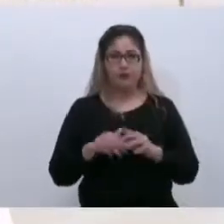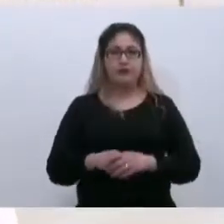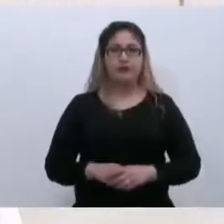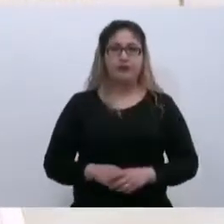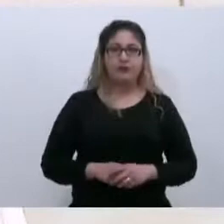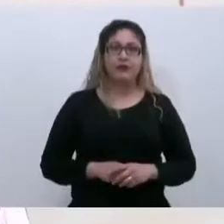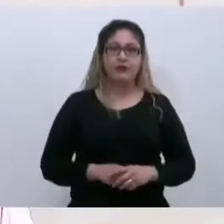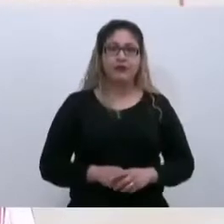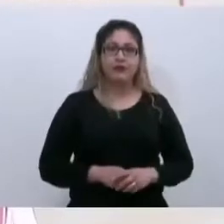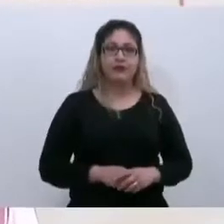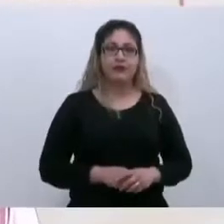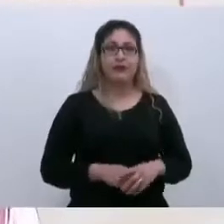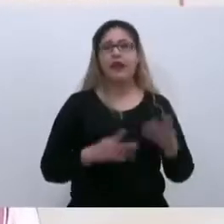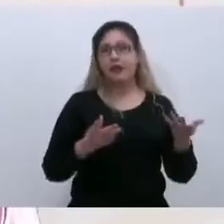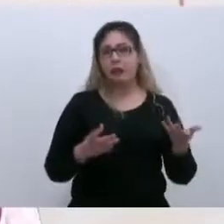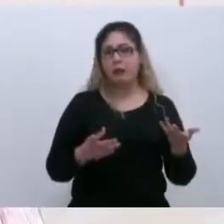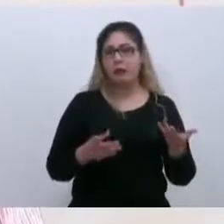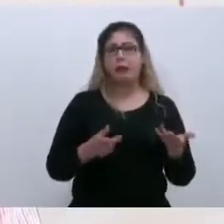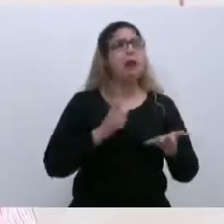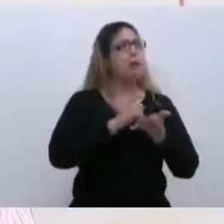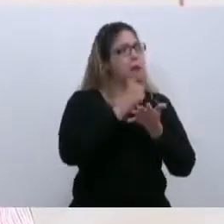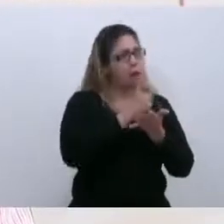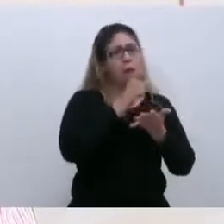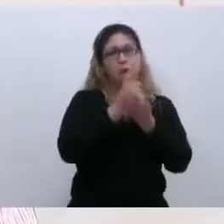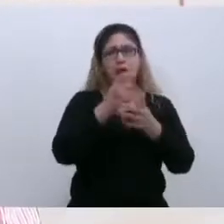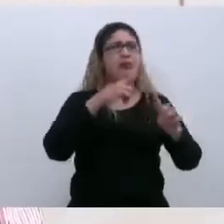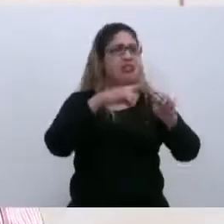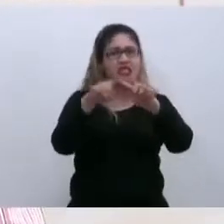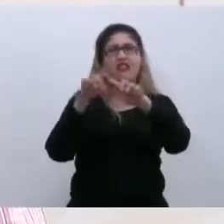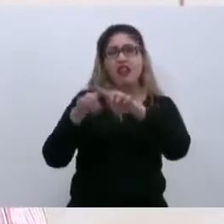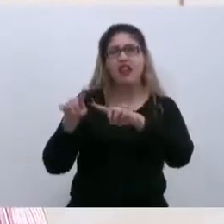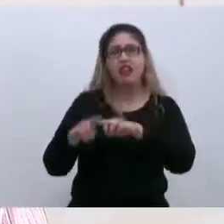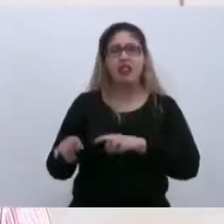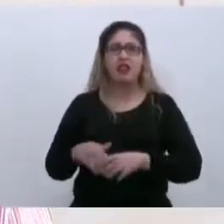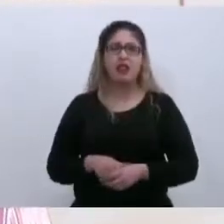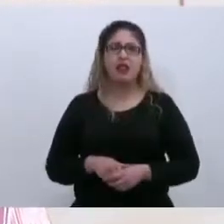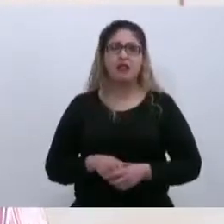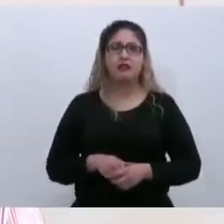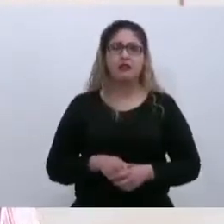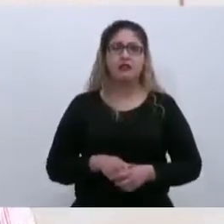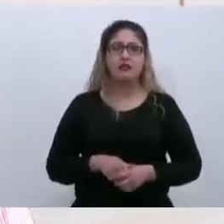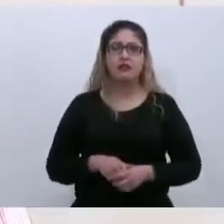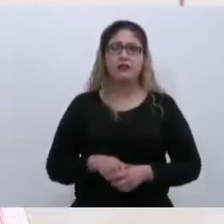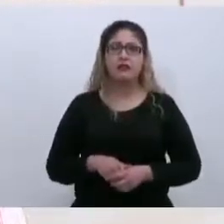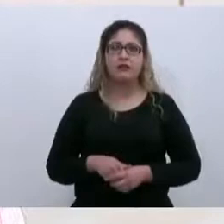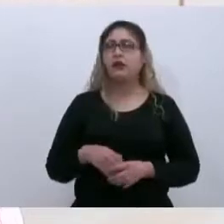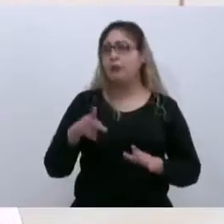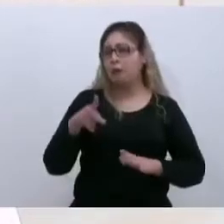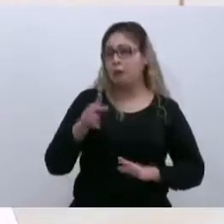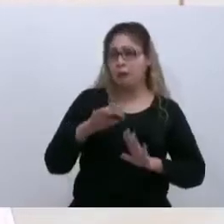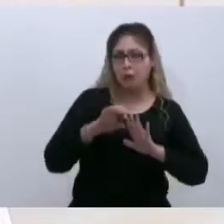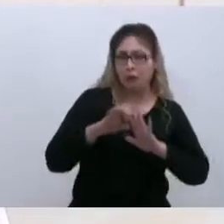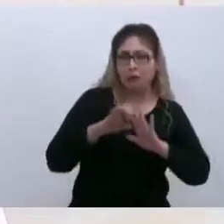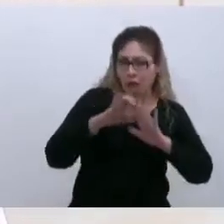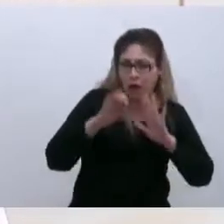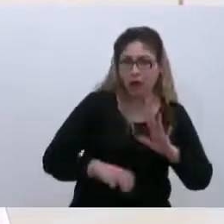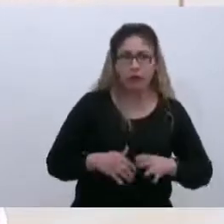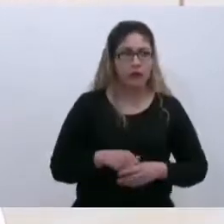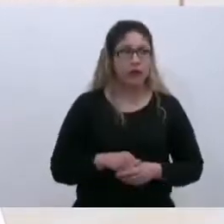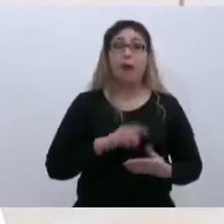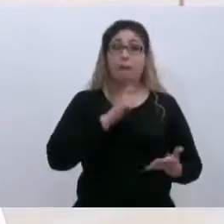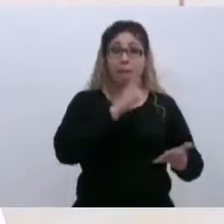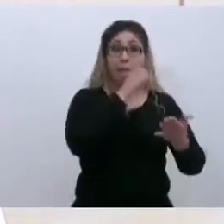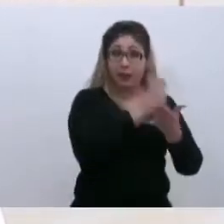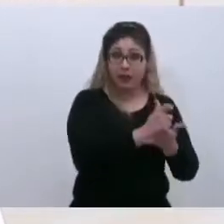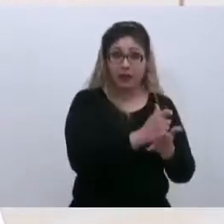5.790, el frijol a 14.500, la leche a 8 pesos con 20 centavos. Son